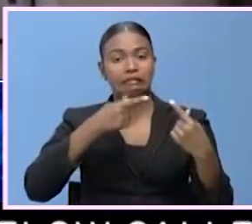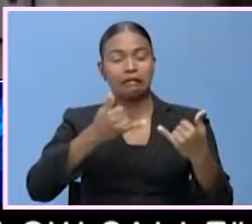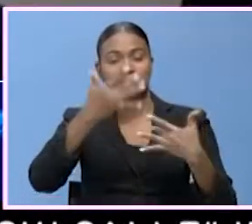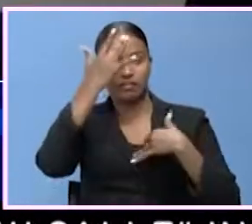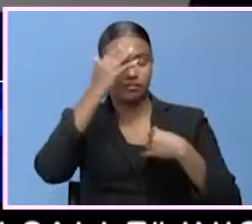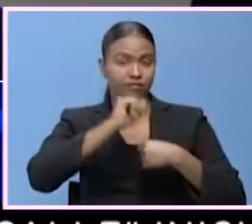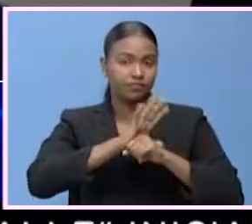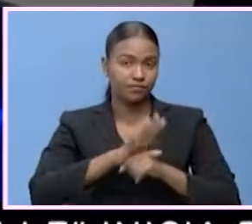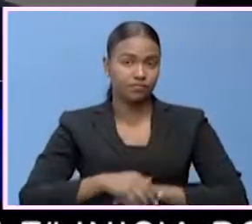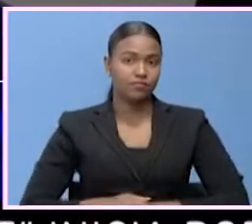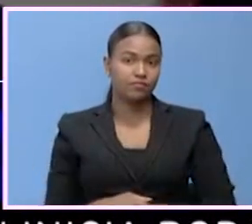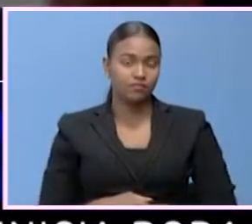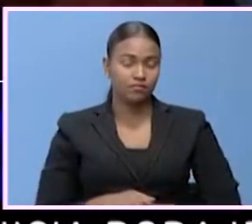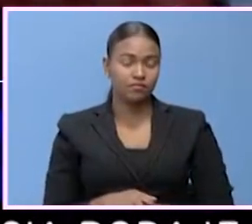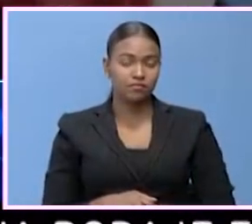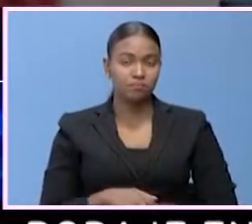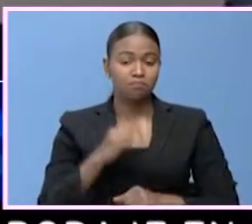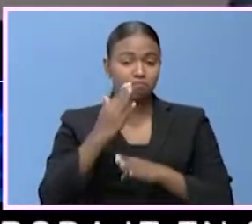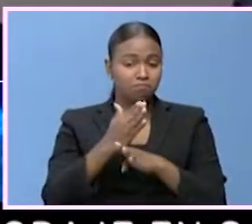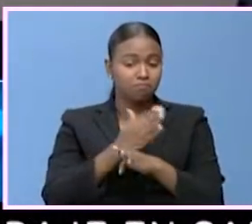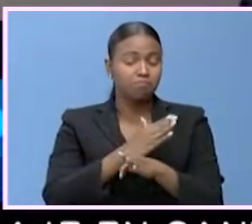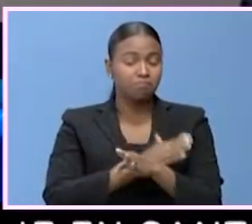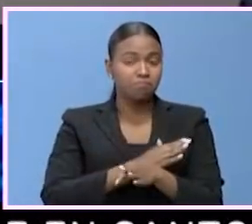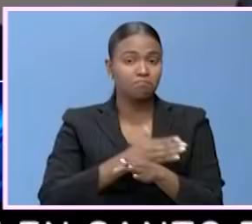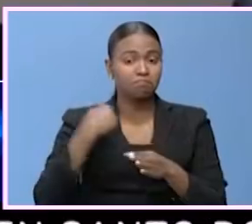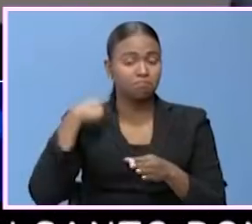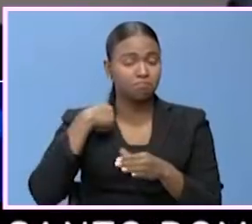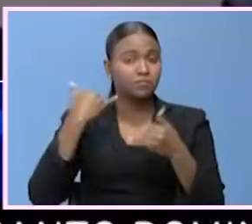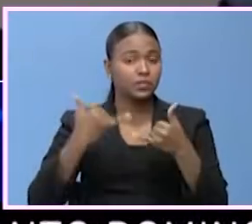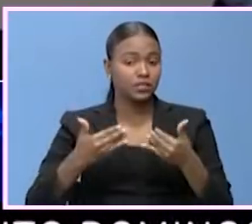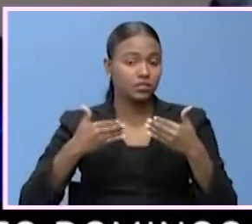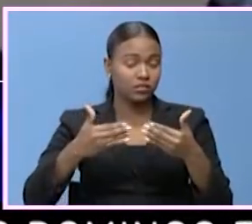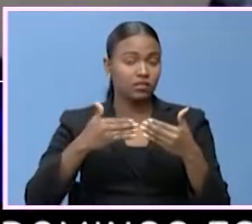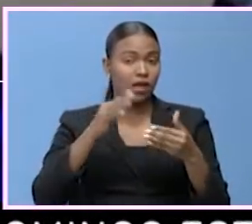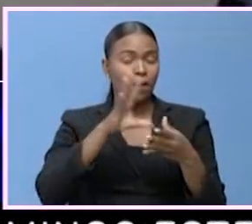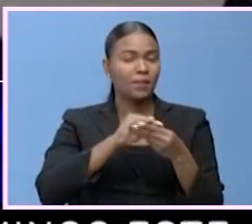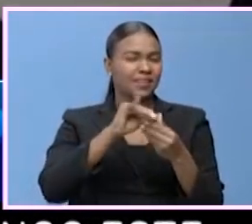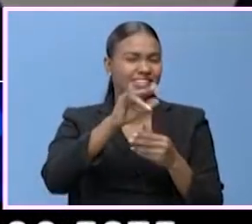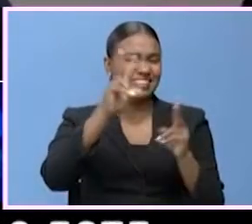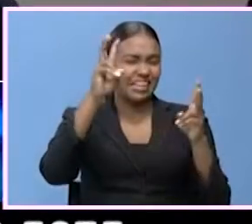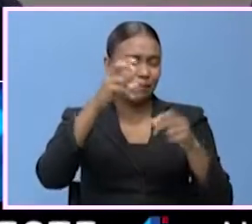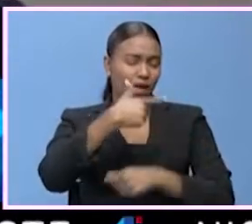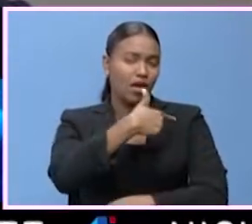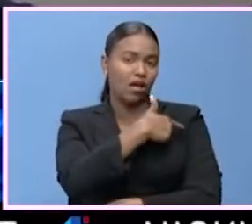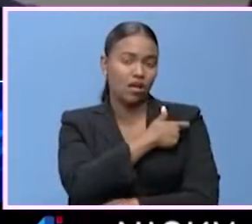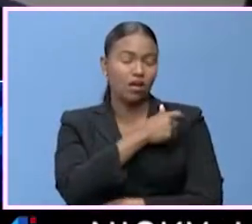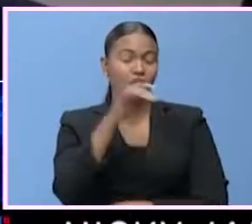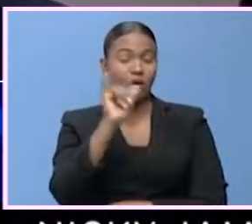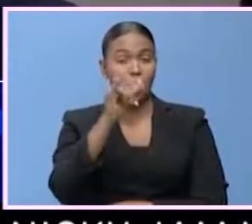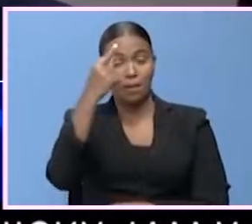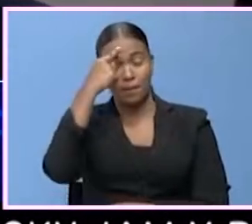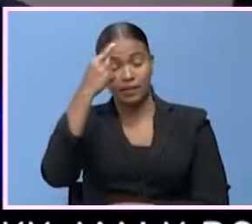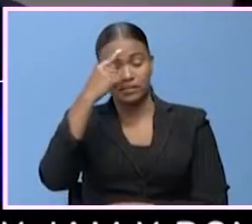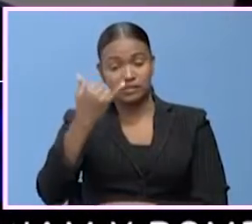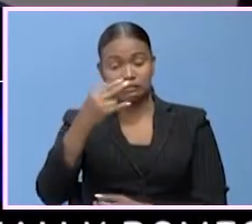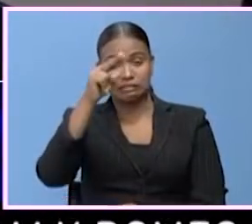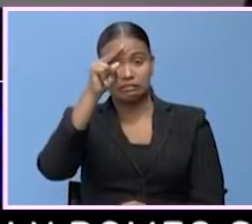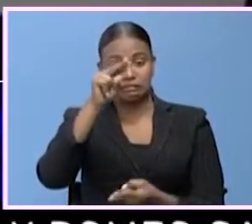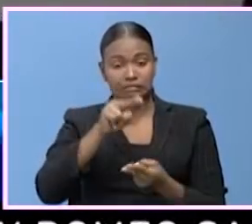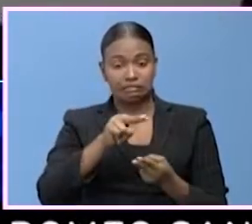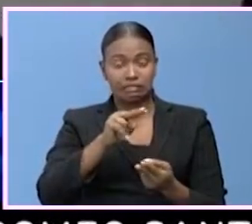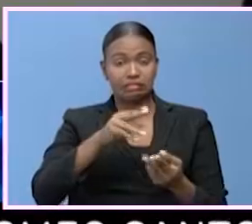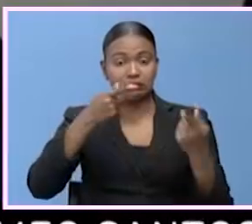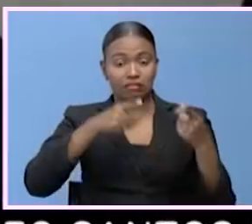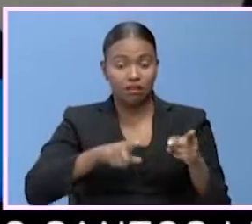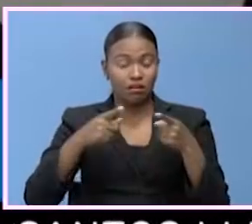pandemia. Estoy aflojando en la medida que vamos avanzando en cuanto a la vacuna, parece que al disminuir los